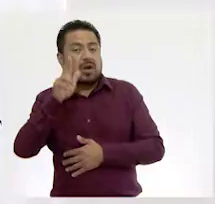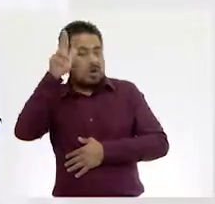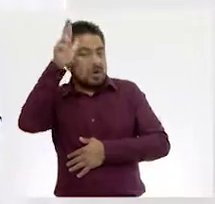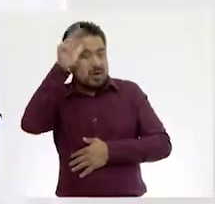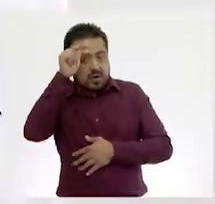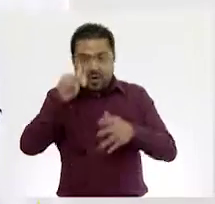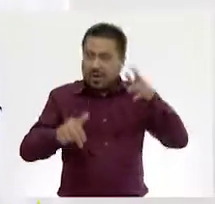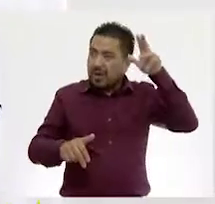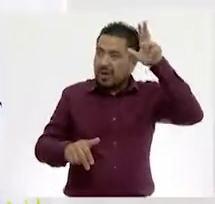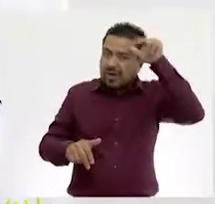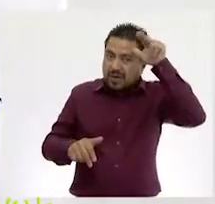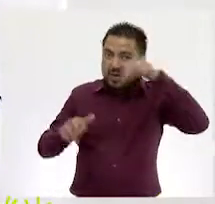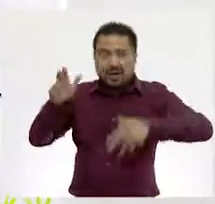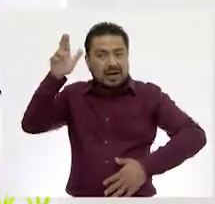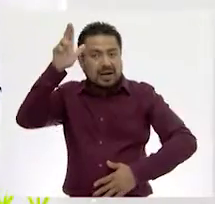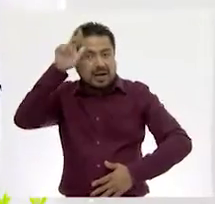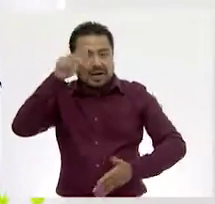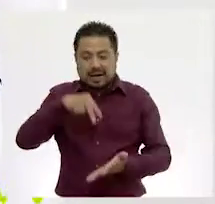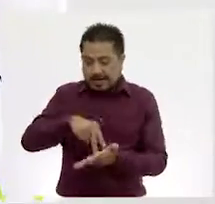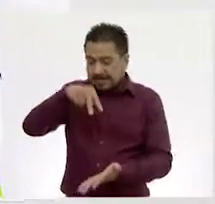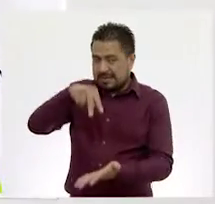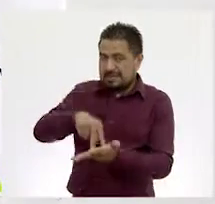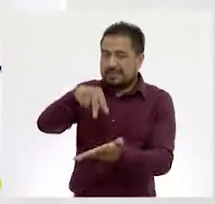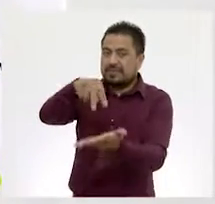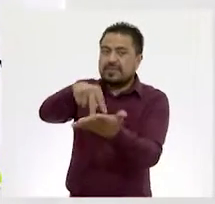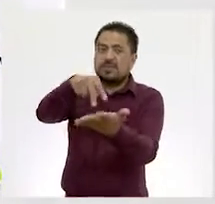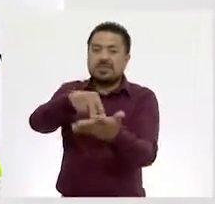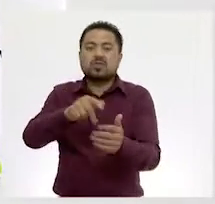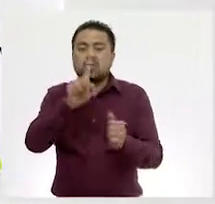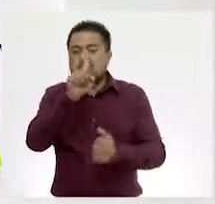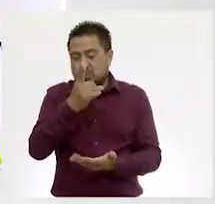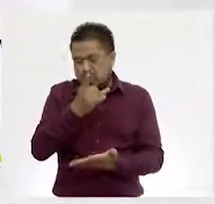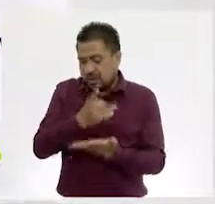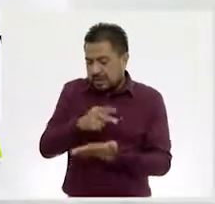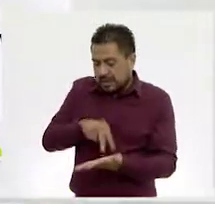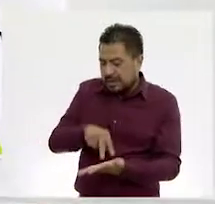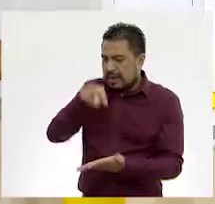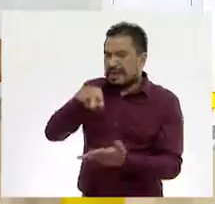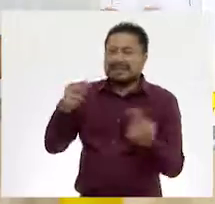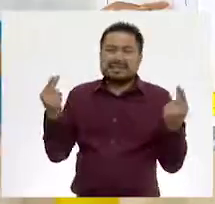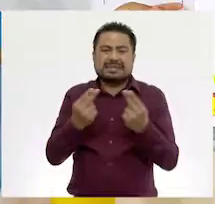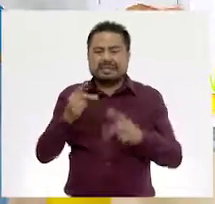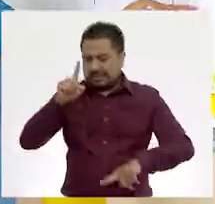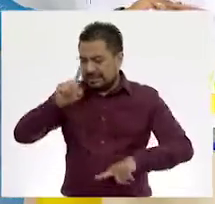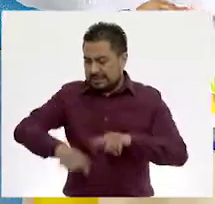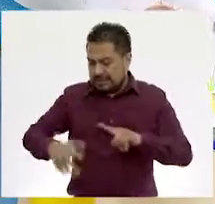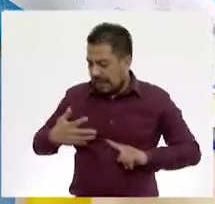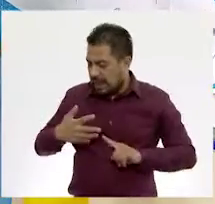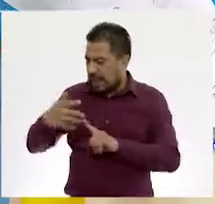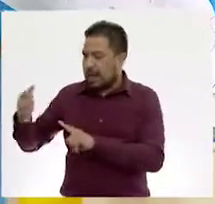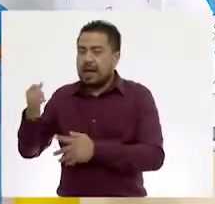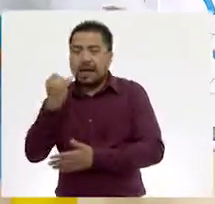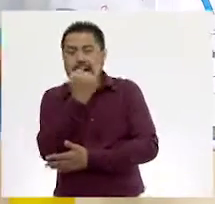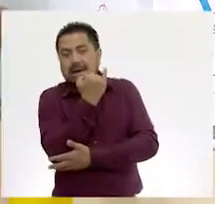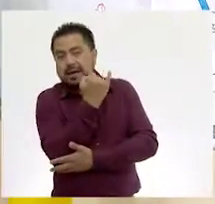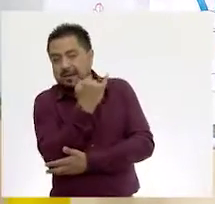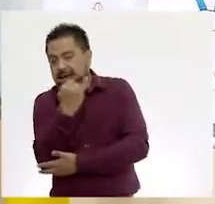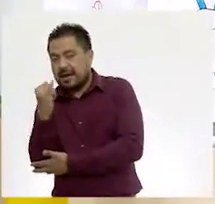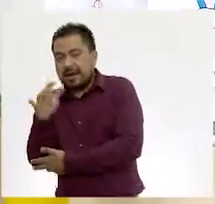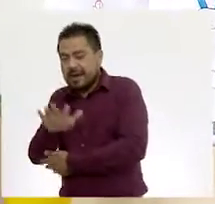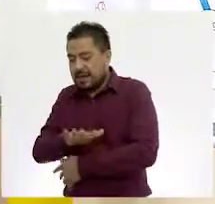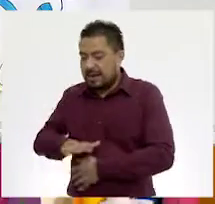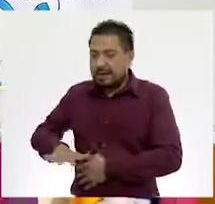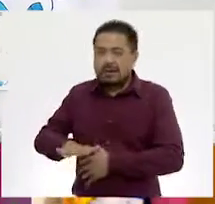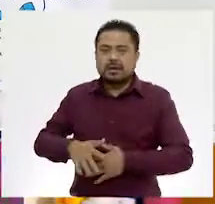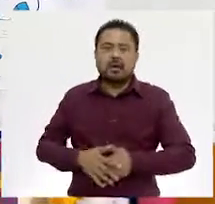Conejito, conejito, conejito saltarín, con un brinco necesito que me saques de este jardín.